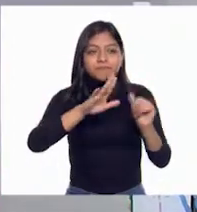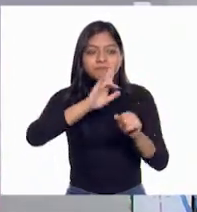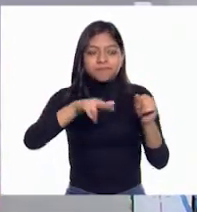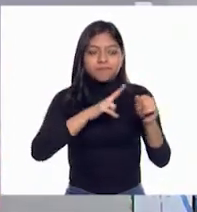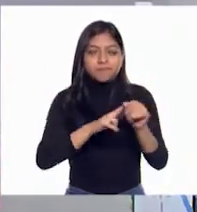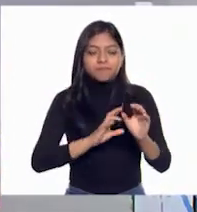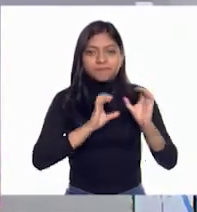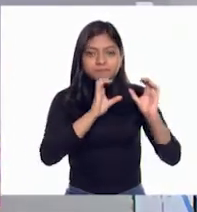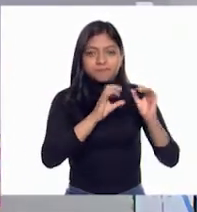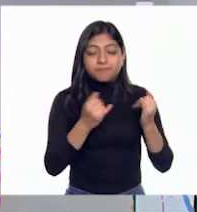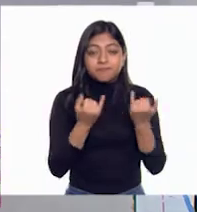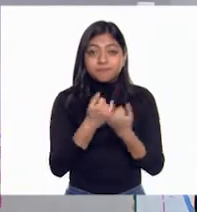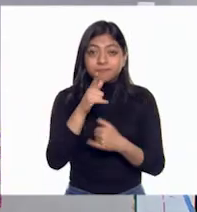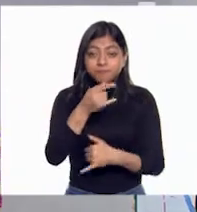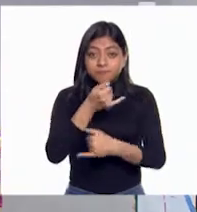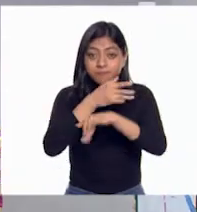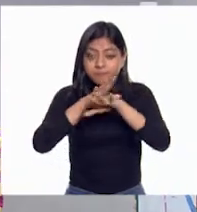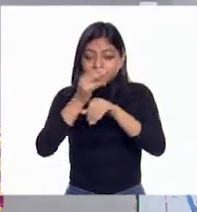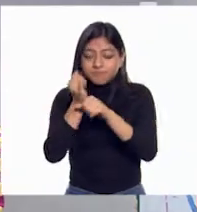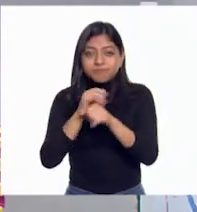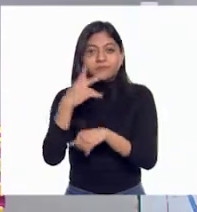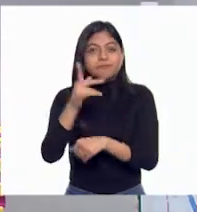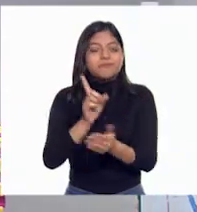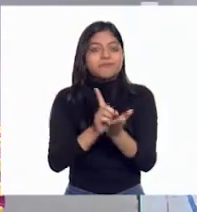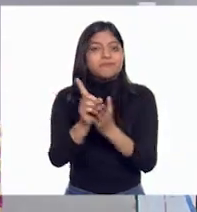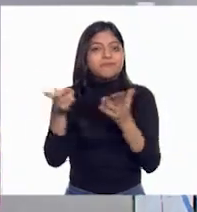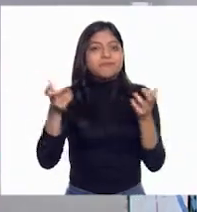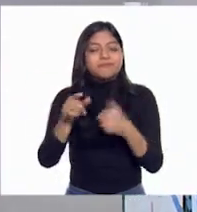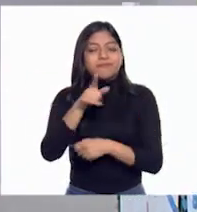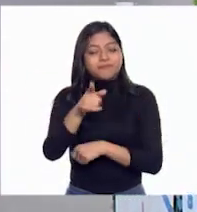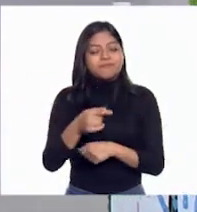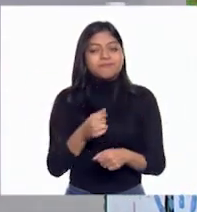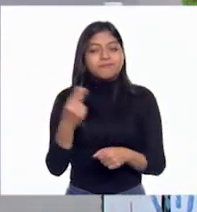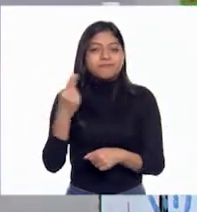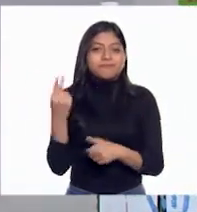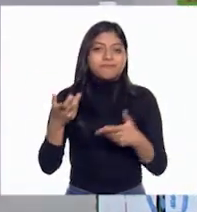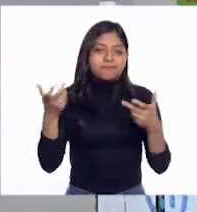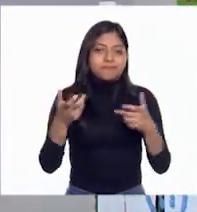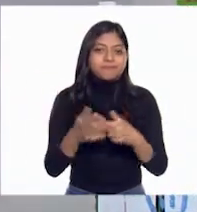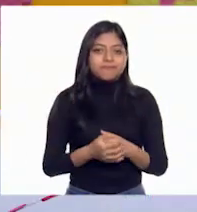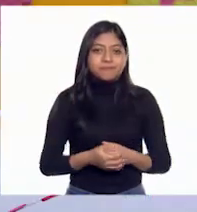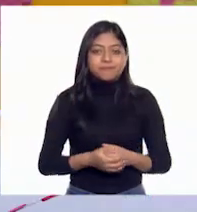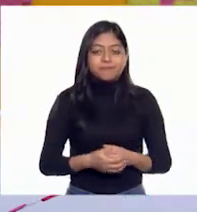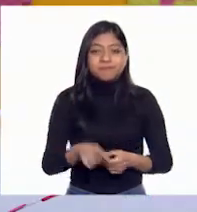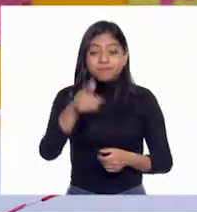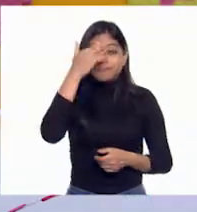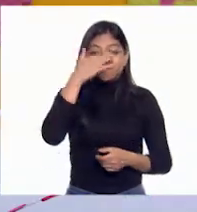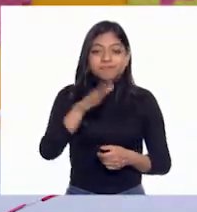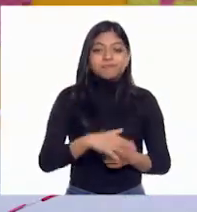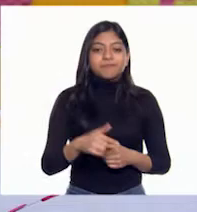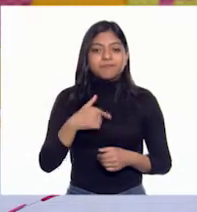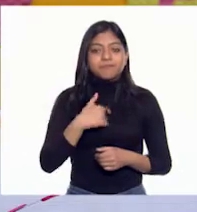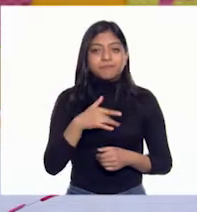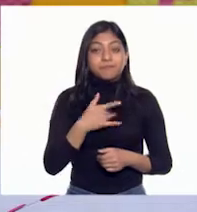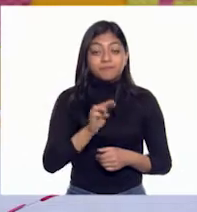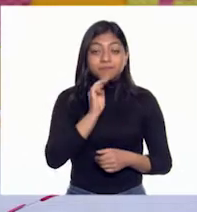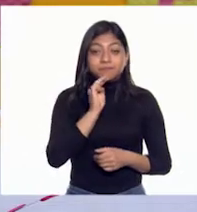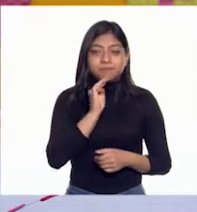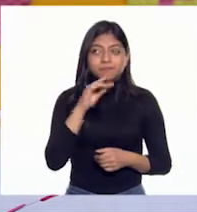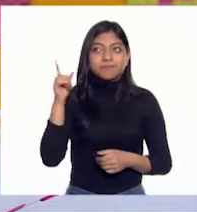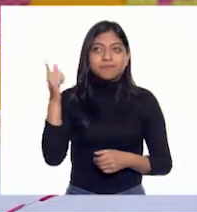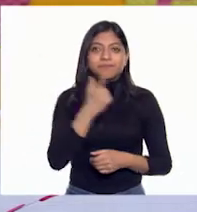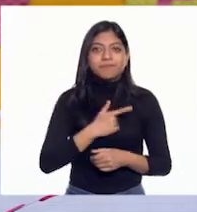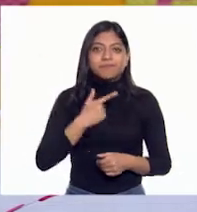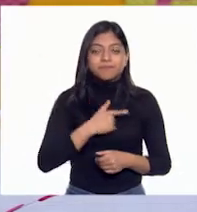a la información es nuestro derecho y debemos ejercerlo, ponerlo en práctica. Así es. ¿Saben qué? Yo creo que a mi mamá le va a